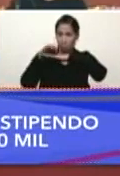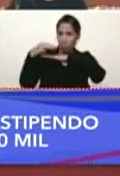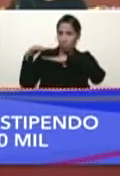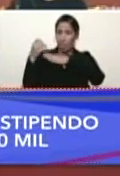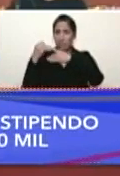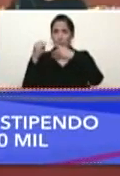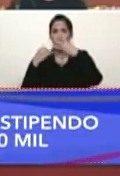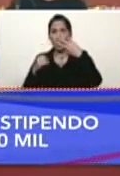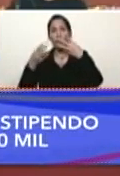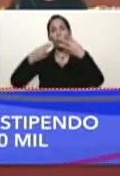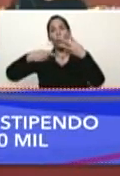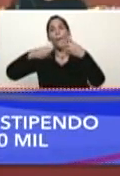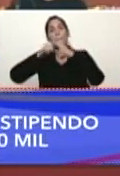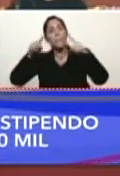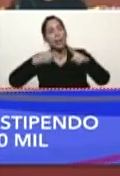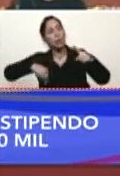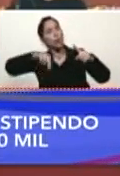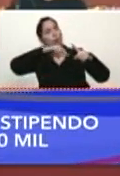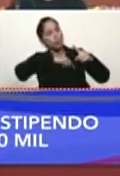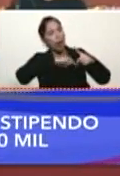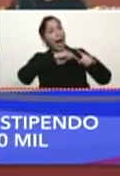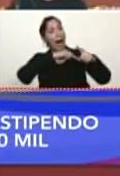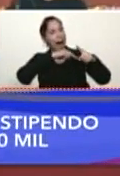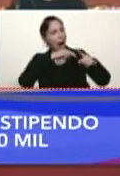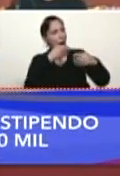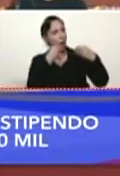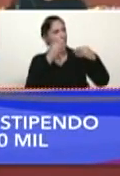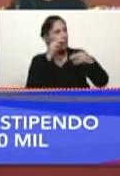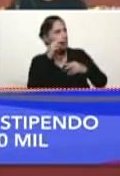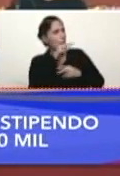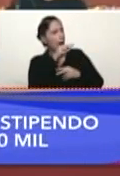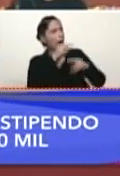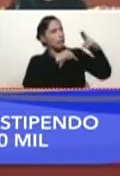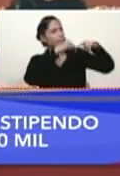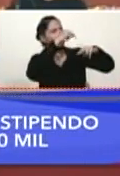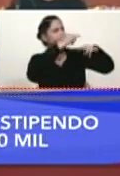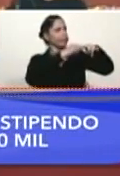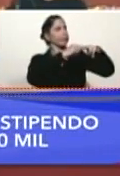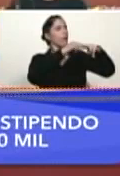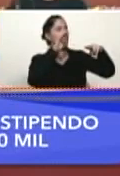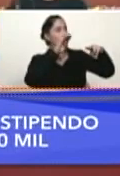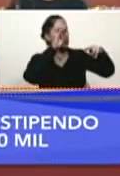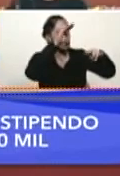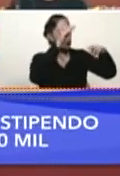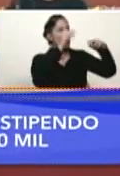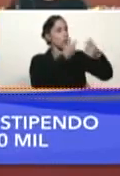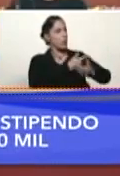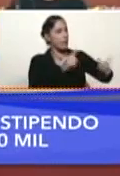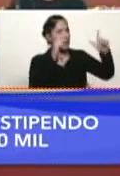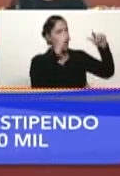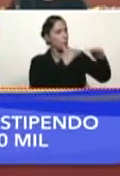para que nosotros construyéramos el futuro en libertad, en igualdad, en justicia.